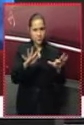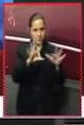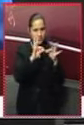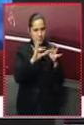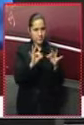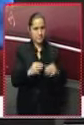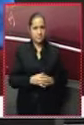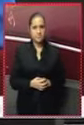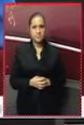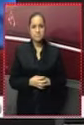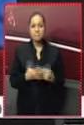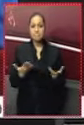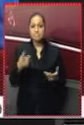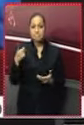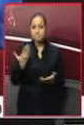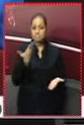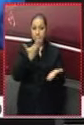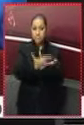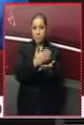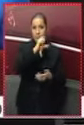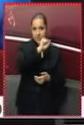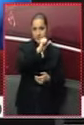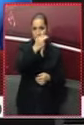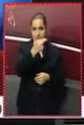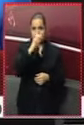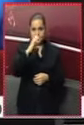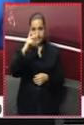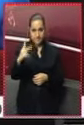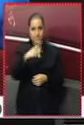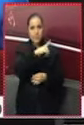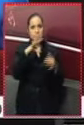Se establece que la Secretaría de Hacienda y Crédito Público